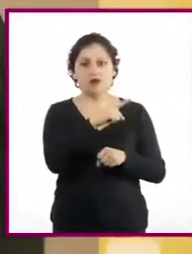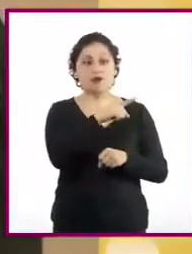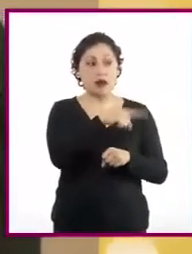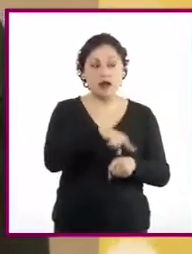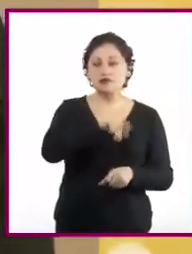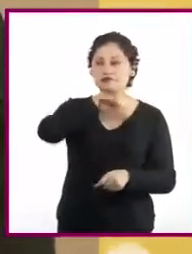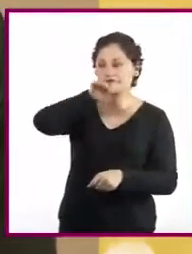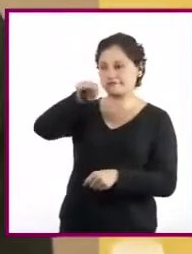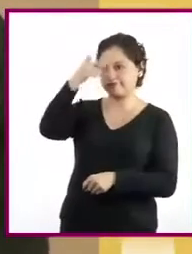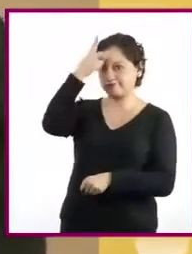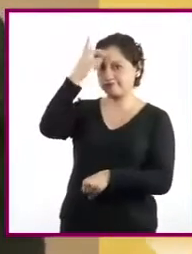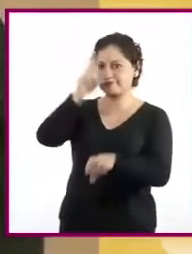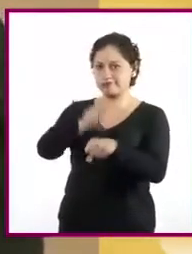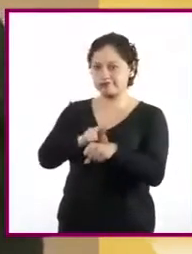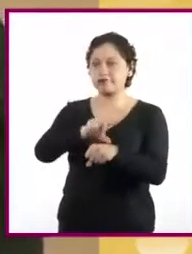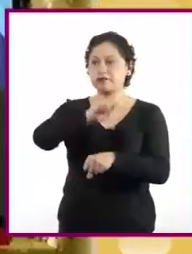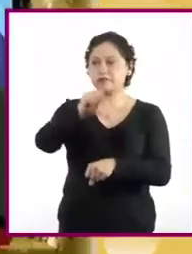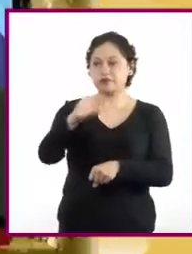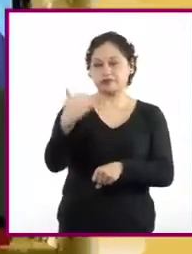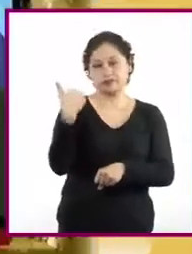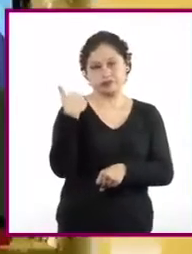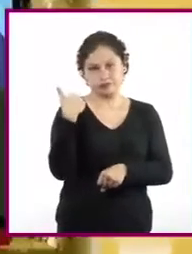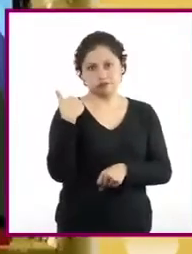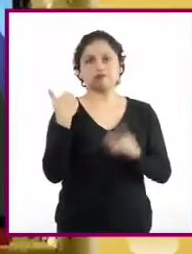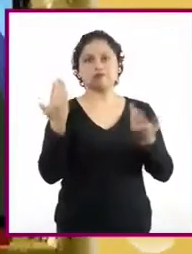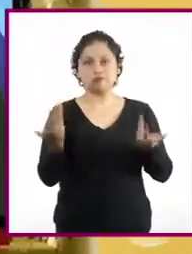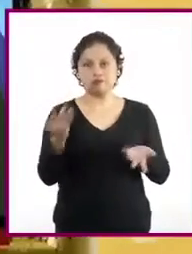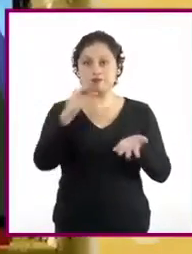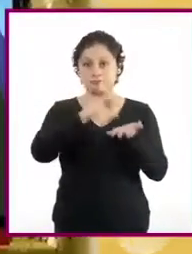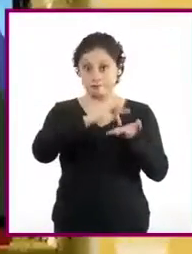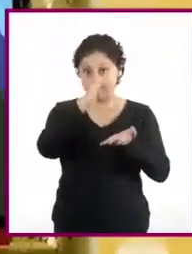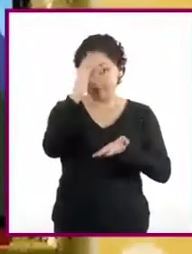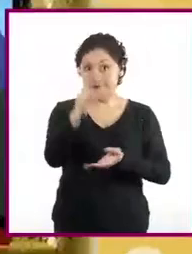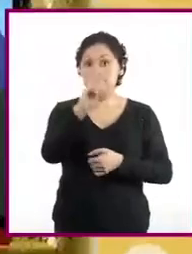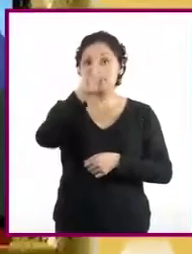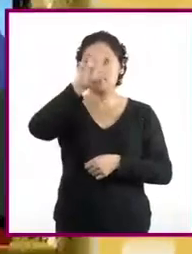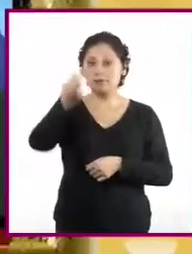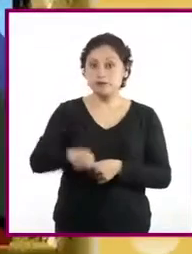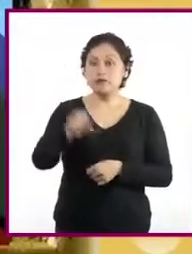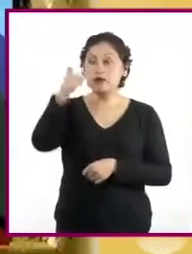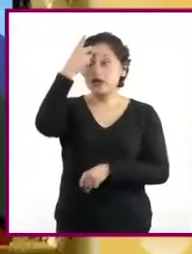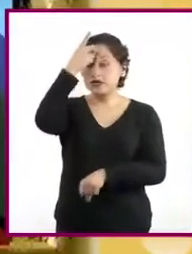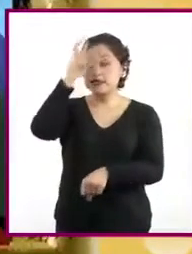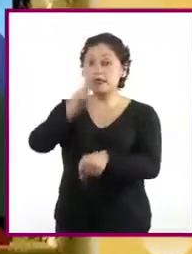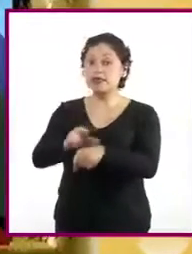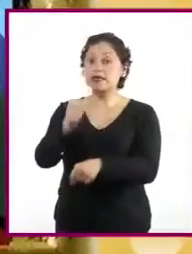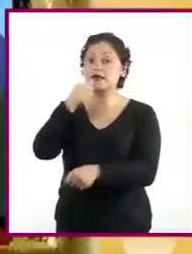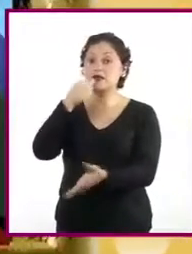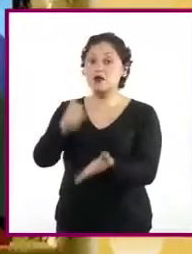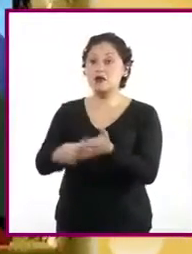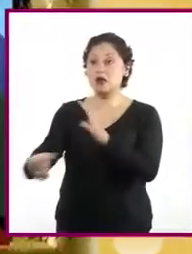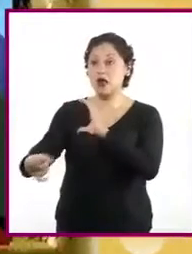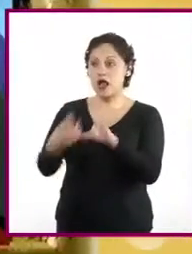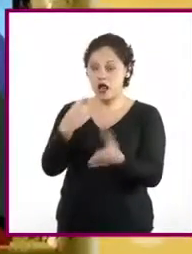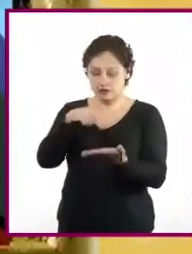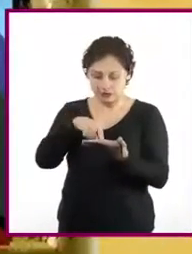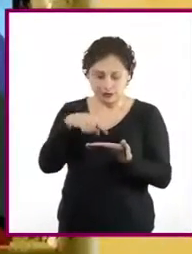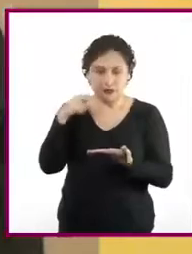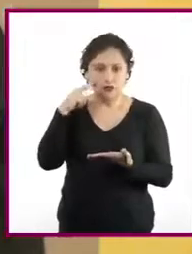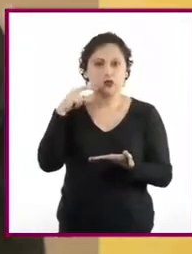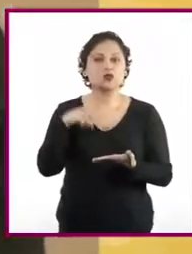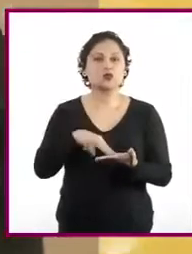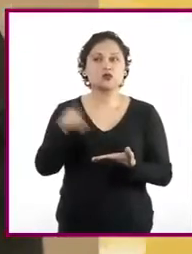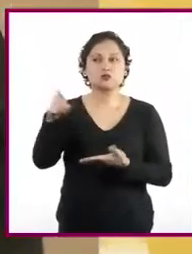todo. Y bueno, gracias, pues me mandó una carta el director disculpándose. Y bueno, yo se